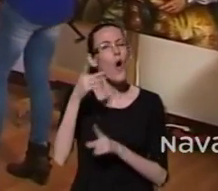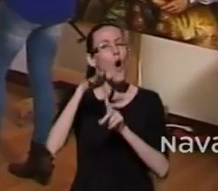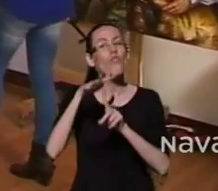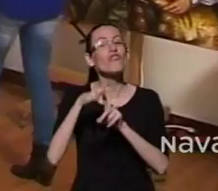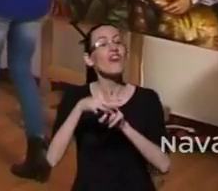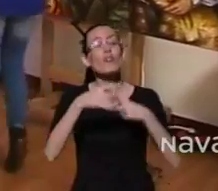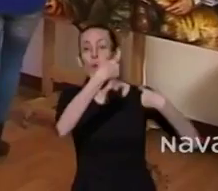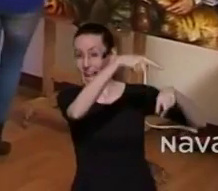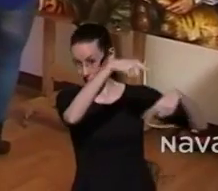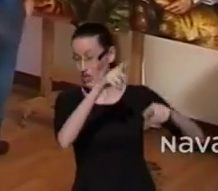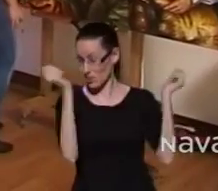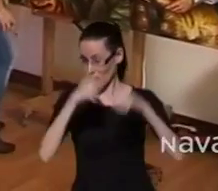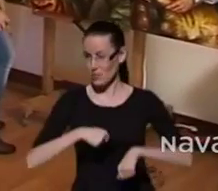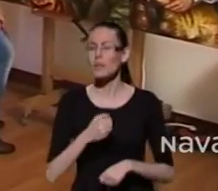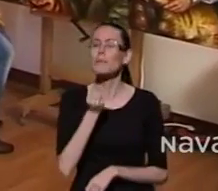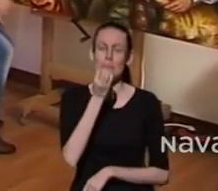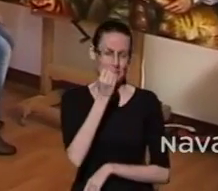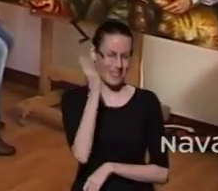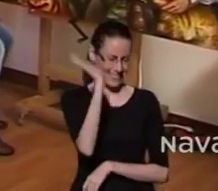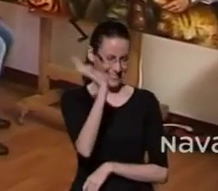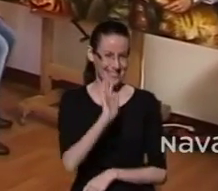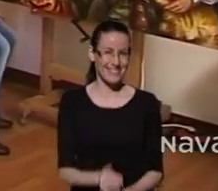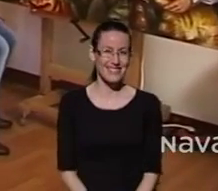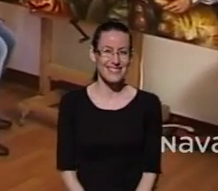pregunto lo que vale, hemos vale, muy bien. Hala, adiós, adiós.